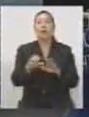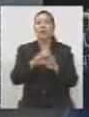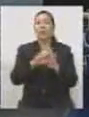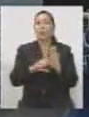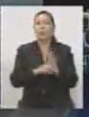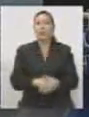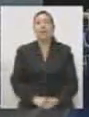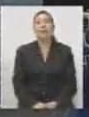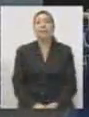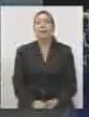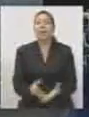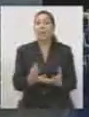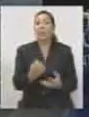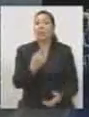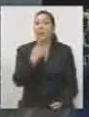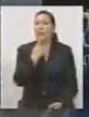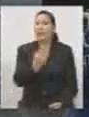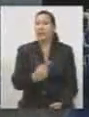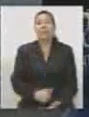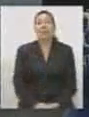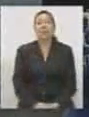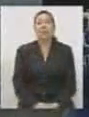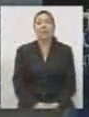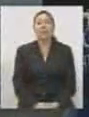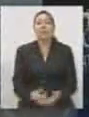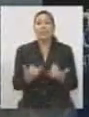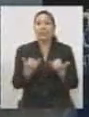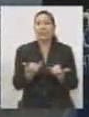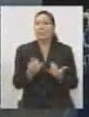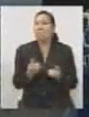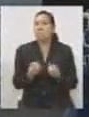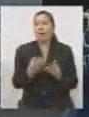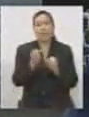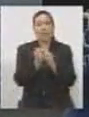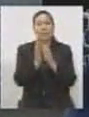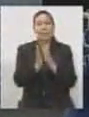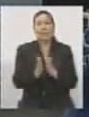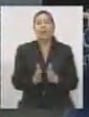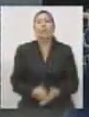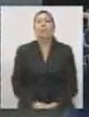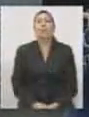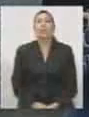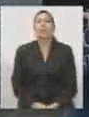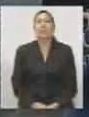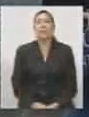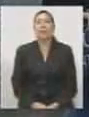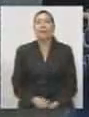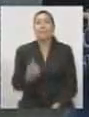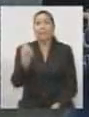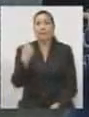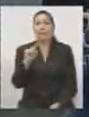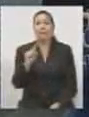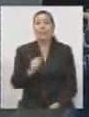constitucional. Quiero dejar sentencia que lo que está en juego es demasiado serio. Es demasiado serio